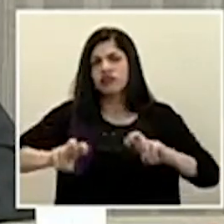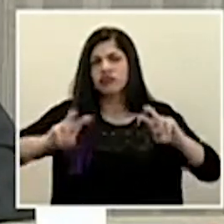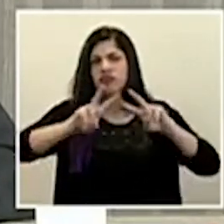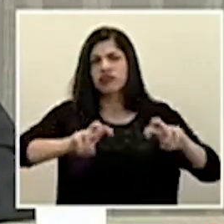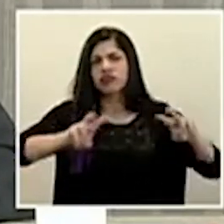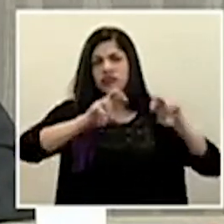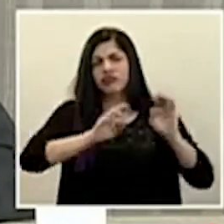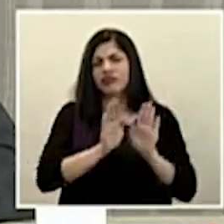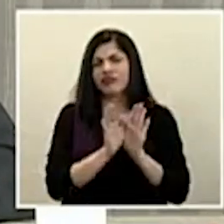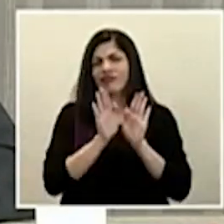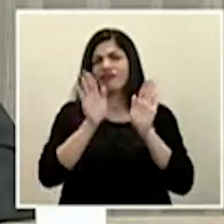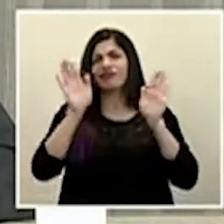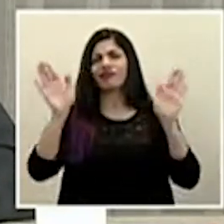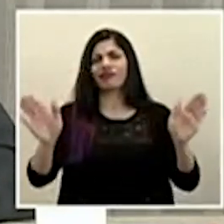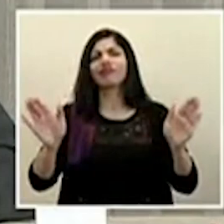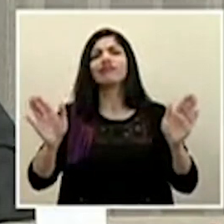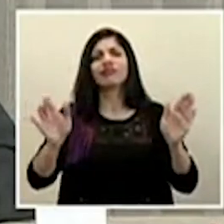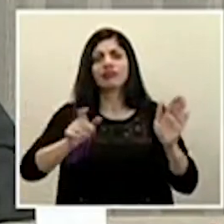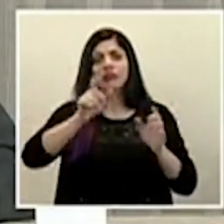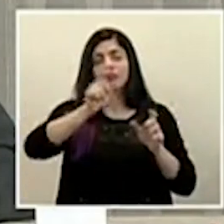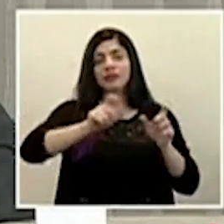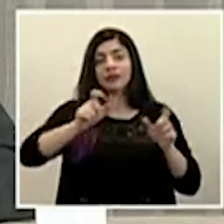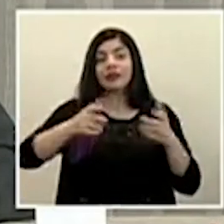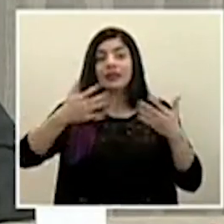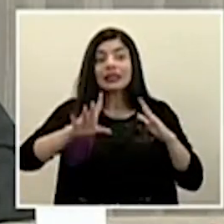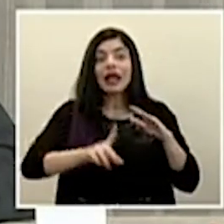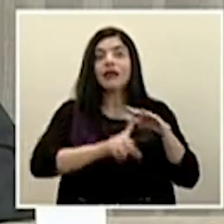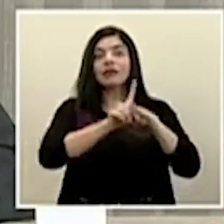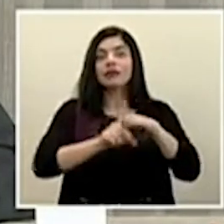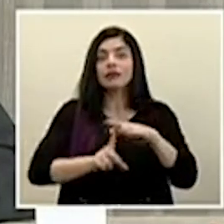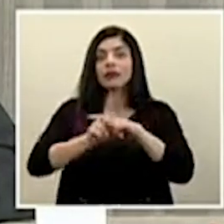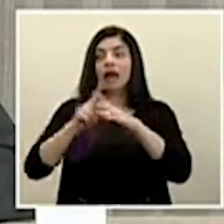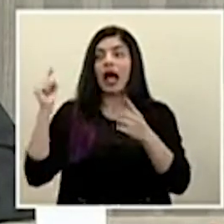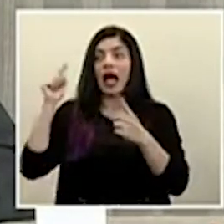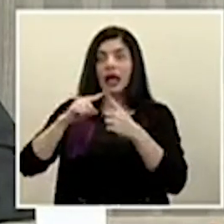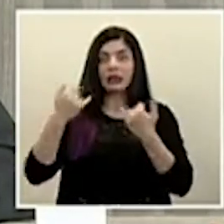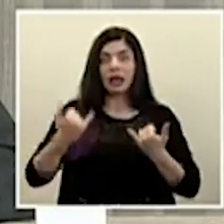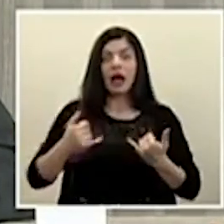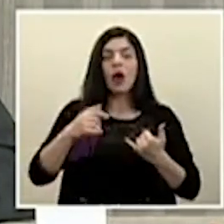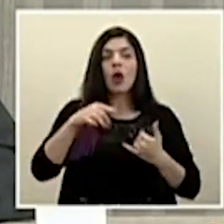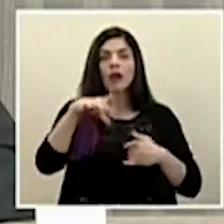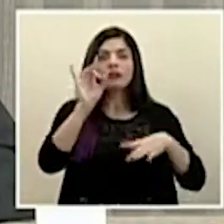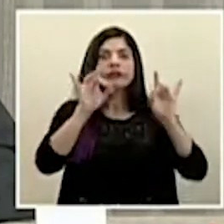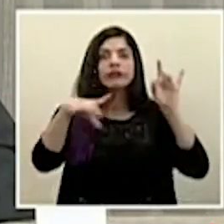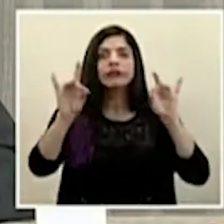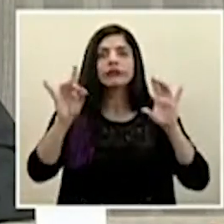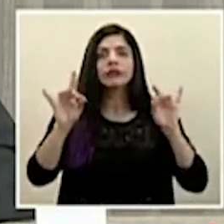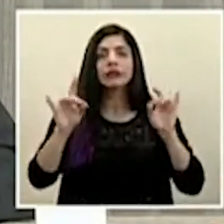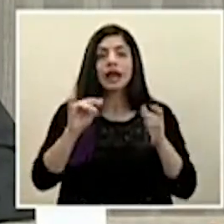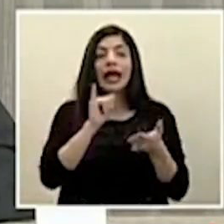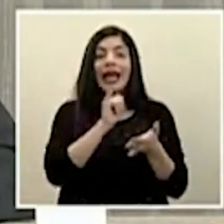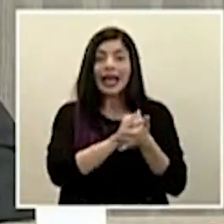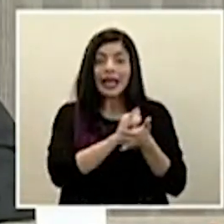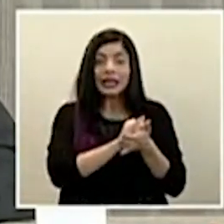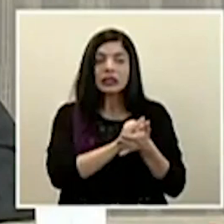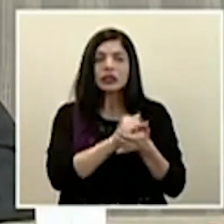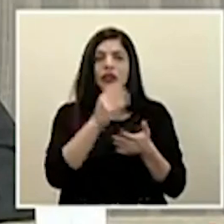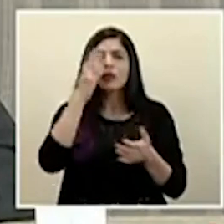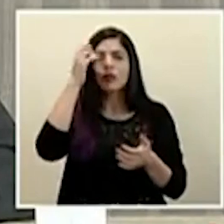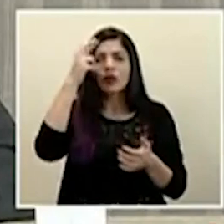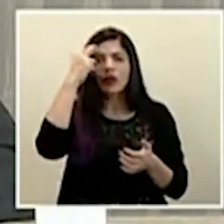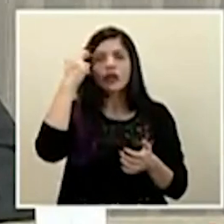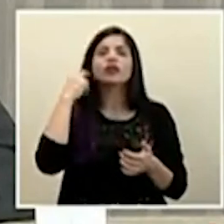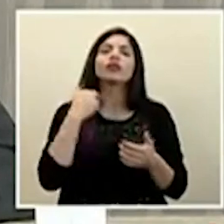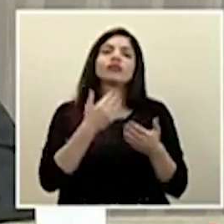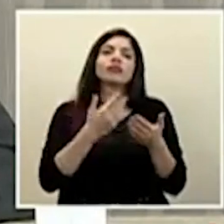la amplitud de los casos que han ido detectándose hasta la fecha. Y eso pues justamente nos